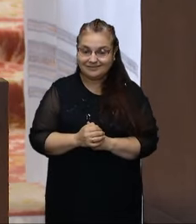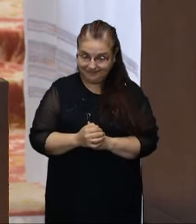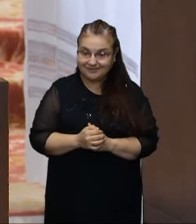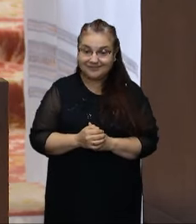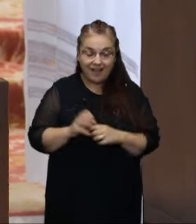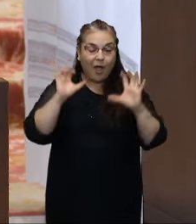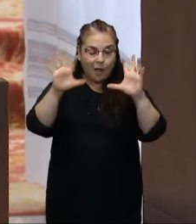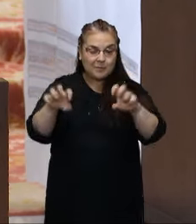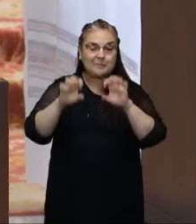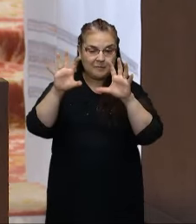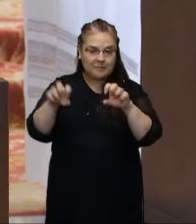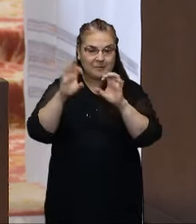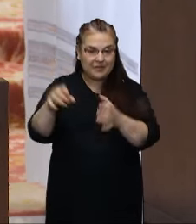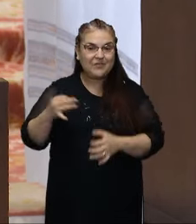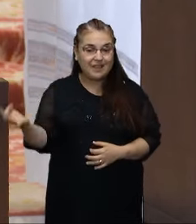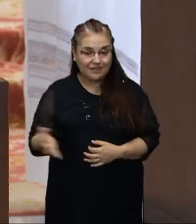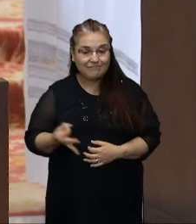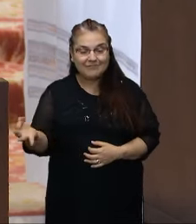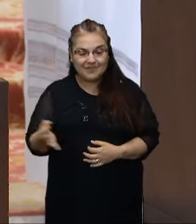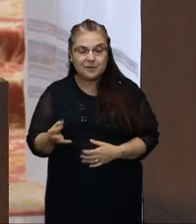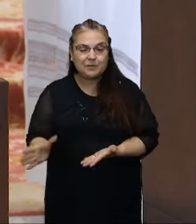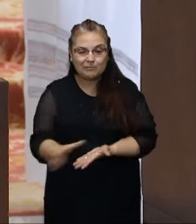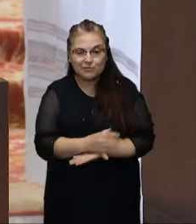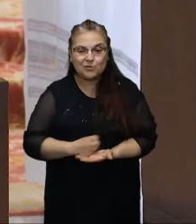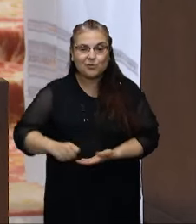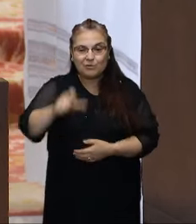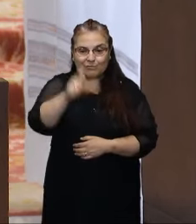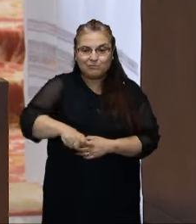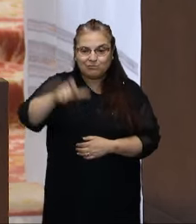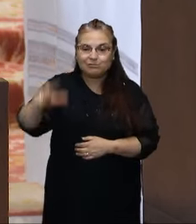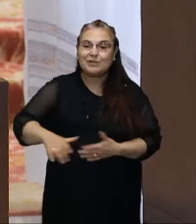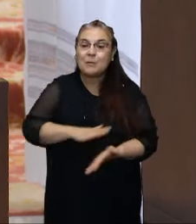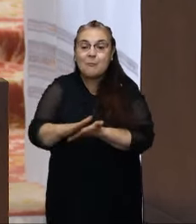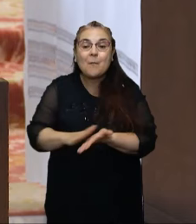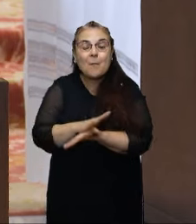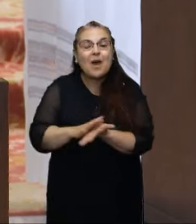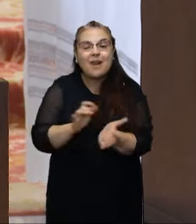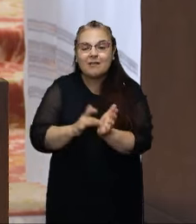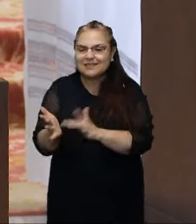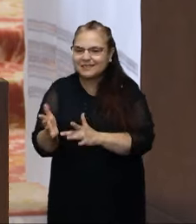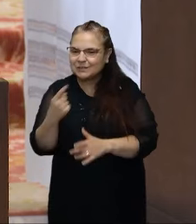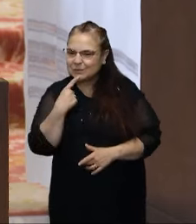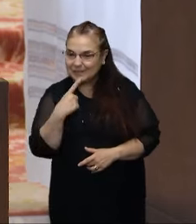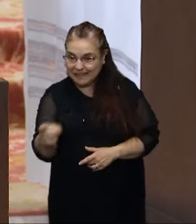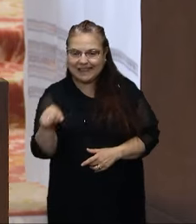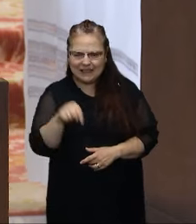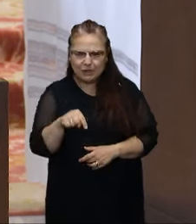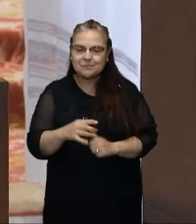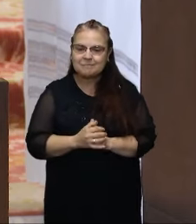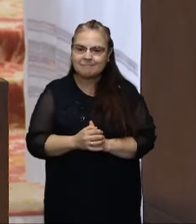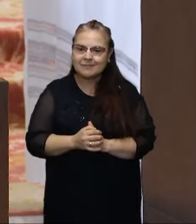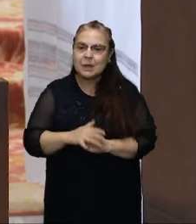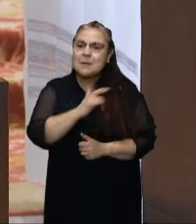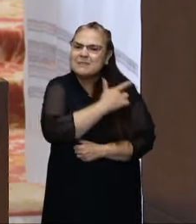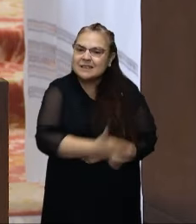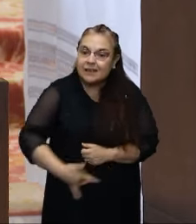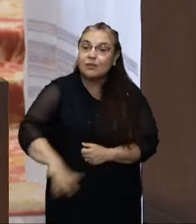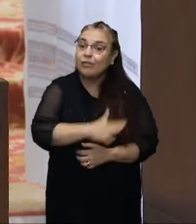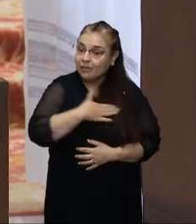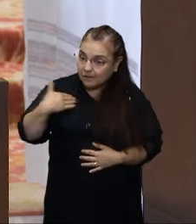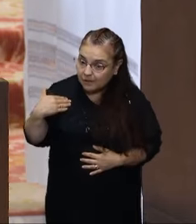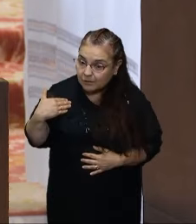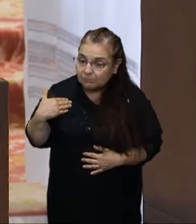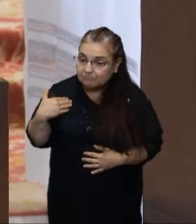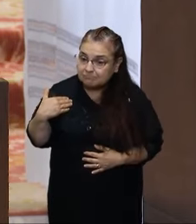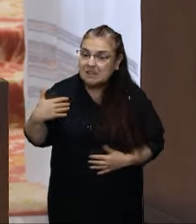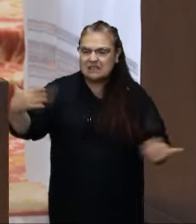Tenemos que aprender toda la humanidad las palabras de Jesús que dice a este propósito: misericordia quiero